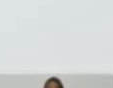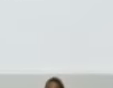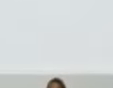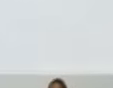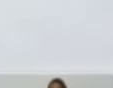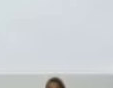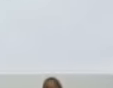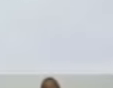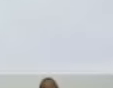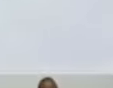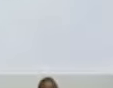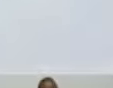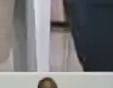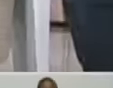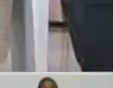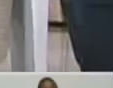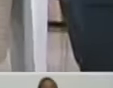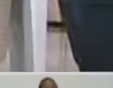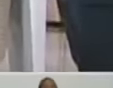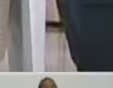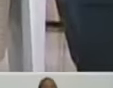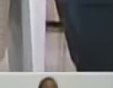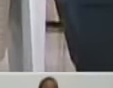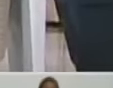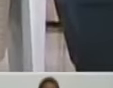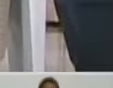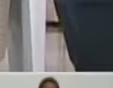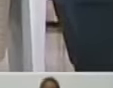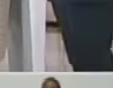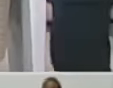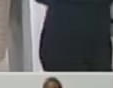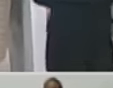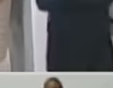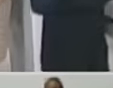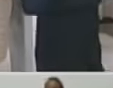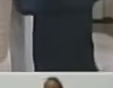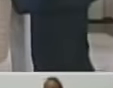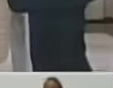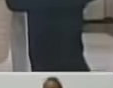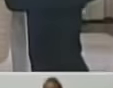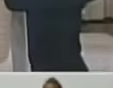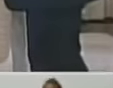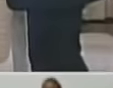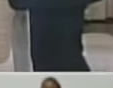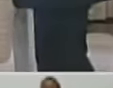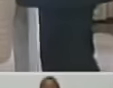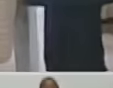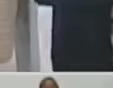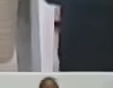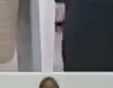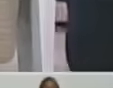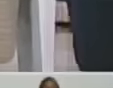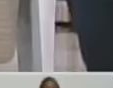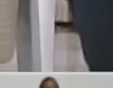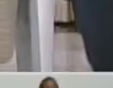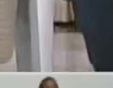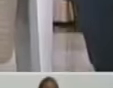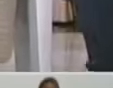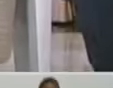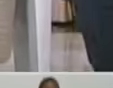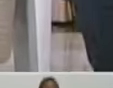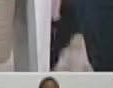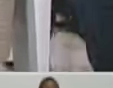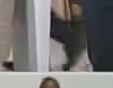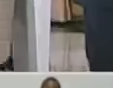durante este mismo año 2024. O sea, el renacimiento de la economía venezolana de cara a la